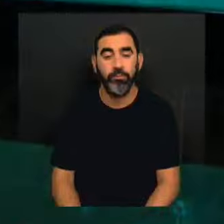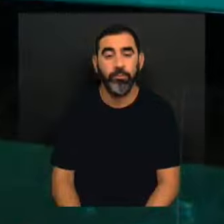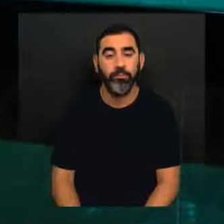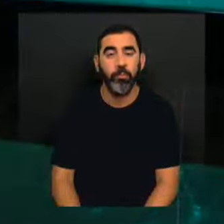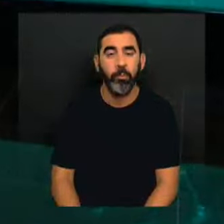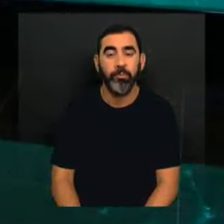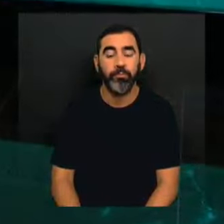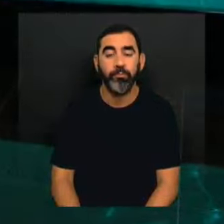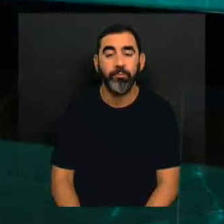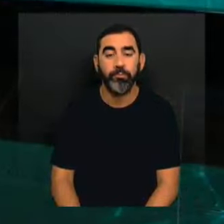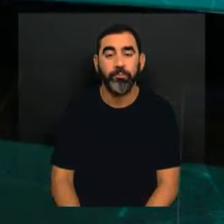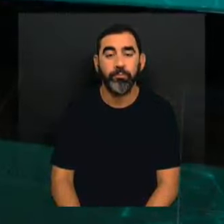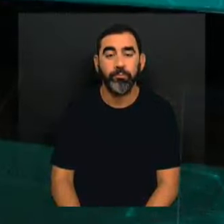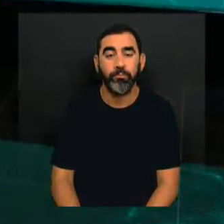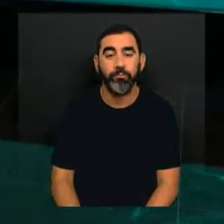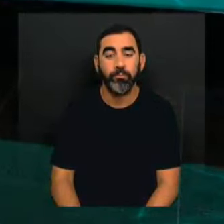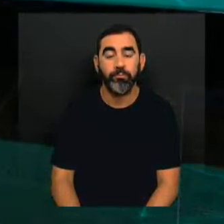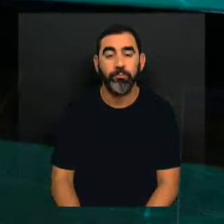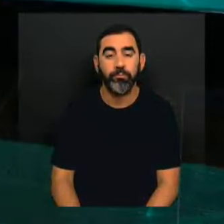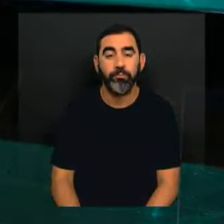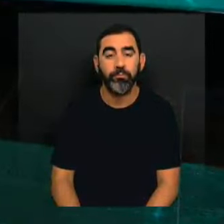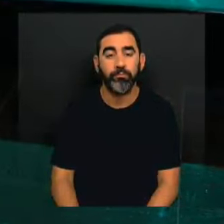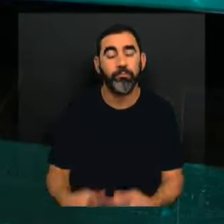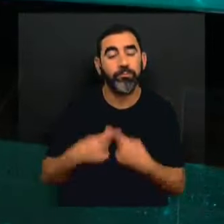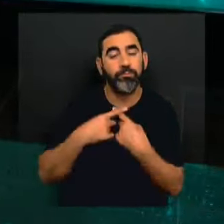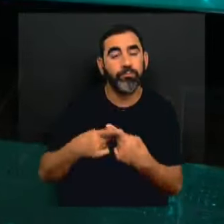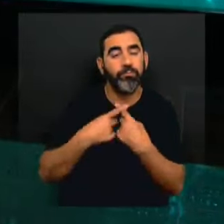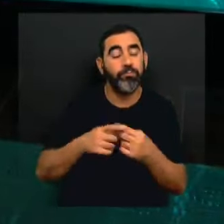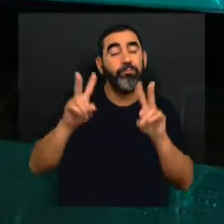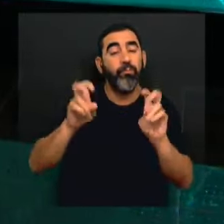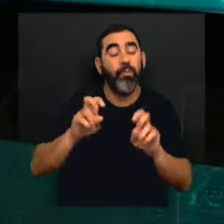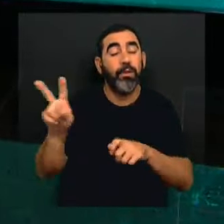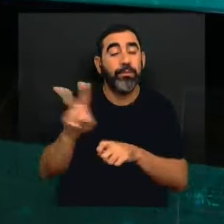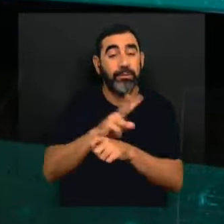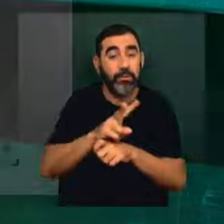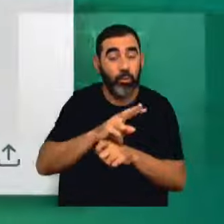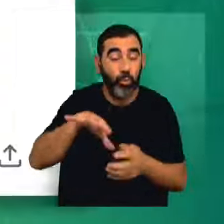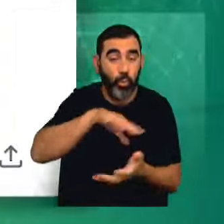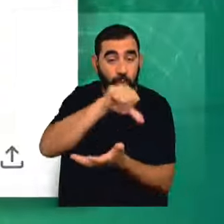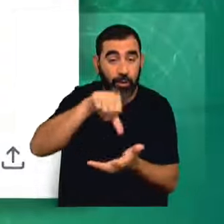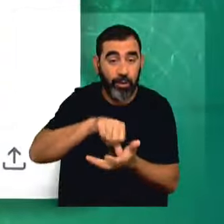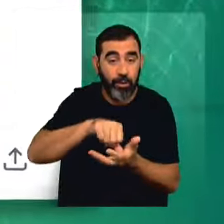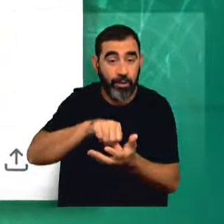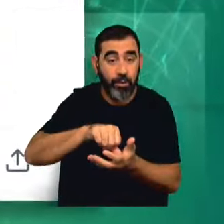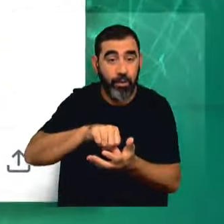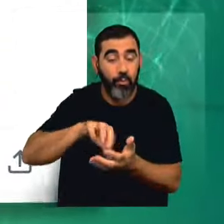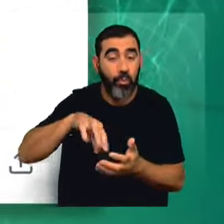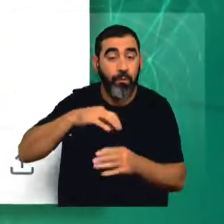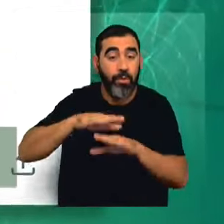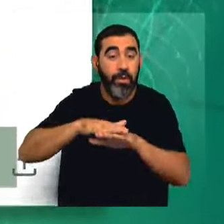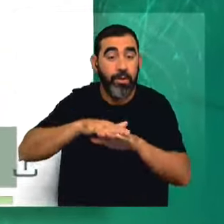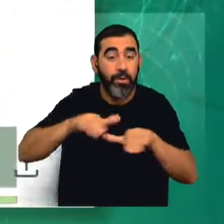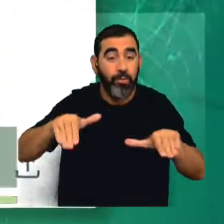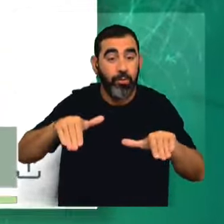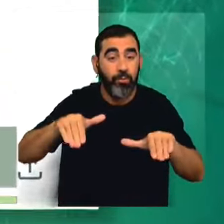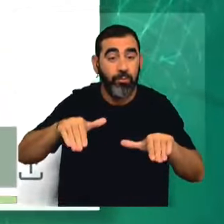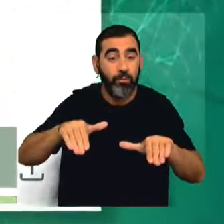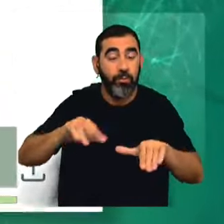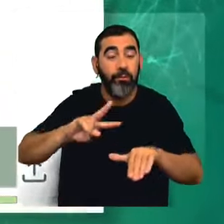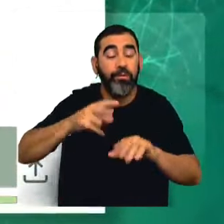inaceptable en el marco de esta discusión sobre el impacto de la la inseguridad ciudadana sobre la vida de niños y de niñas el